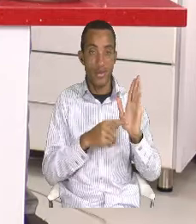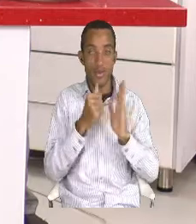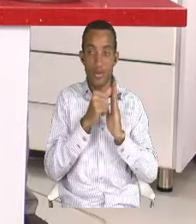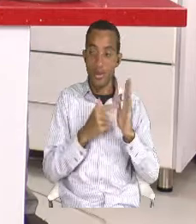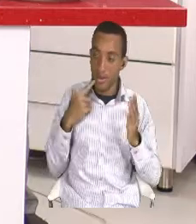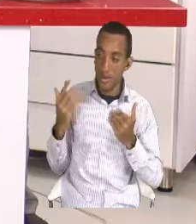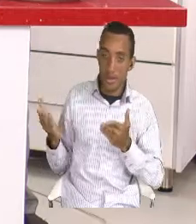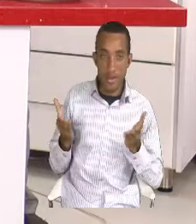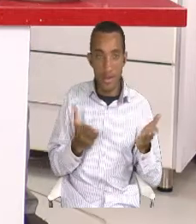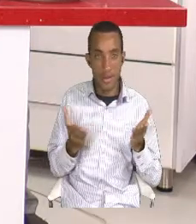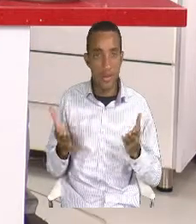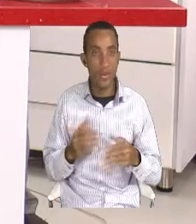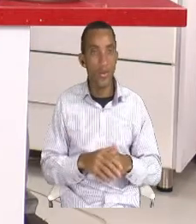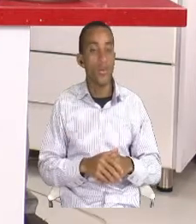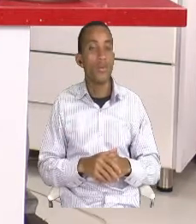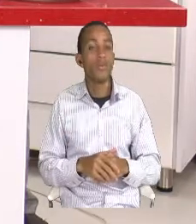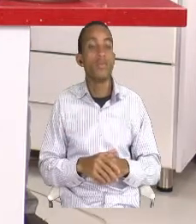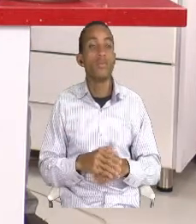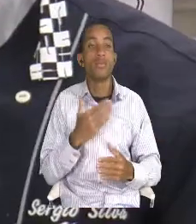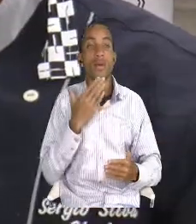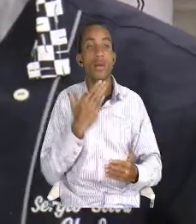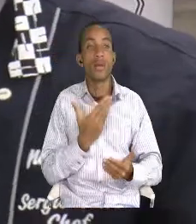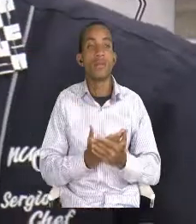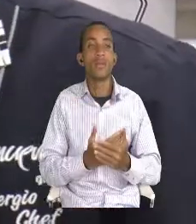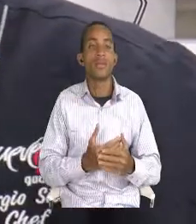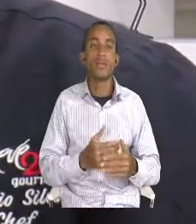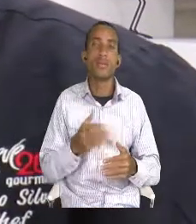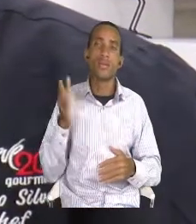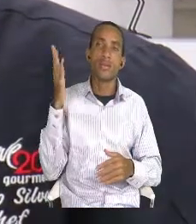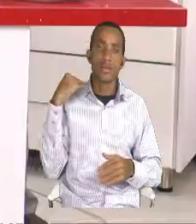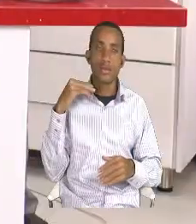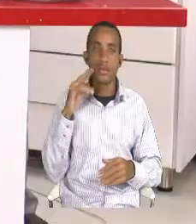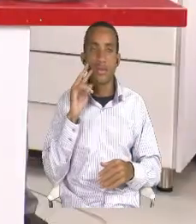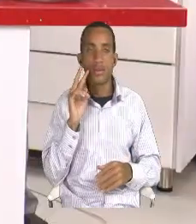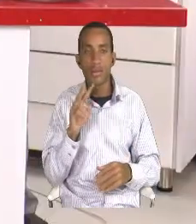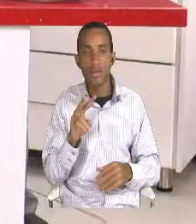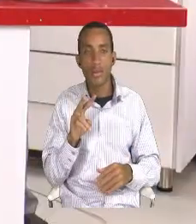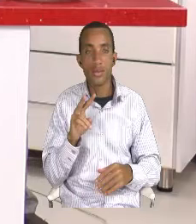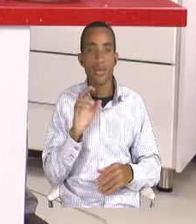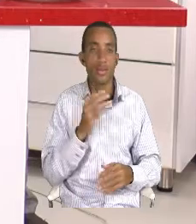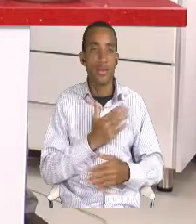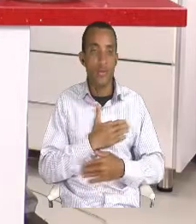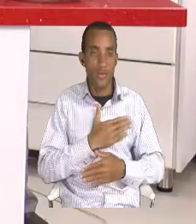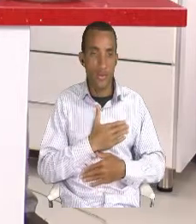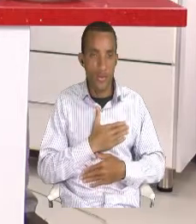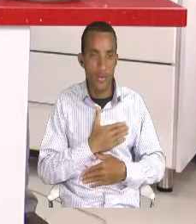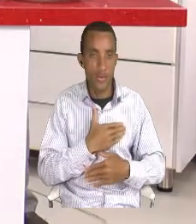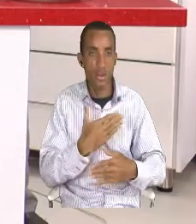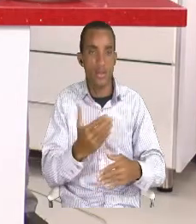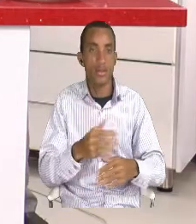excelente. Gracias. Claro que sí, muchísimas gracias. ¿Hace cuánto estás conectadita? Sí, llamamos también para felicitarlos